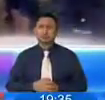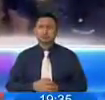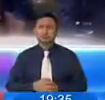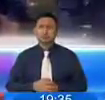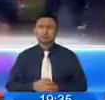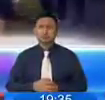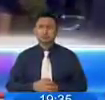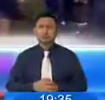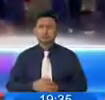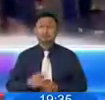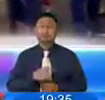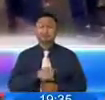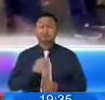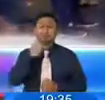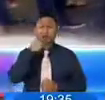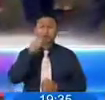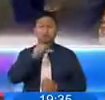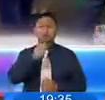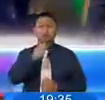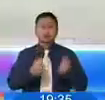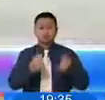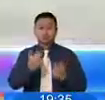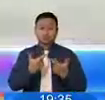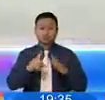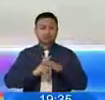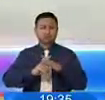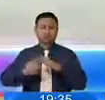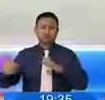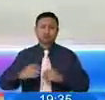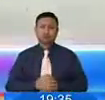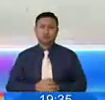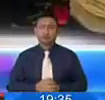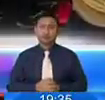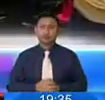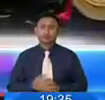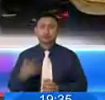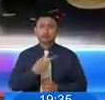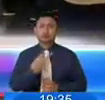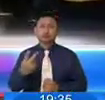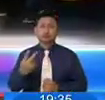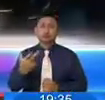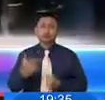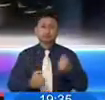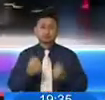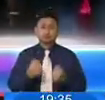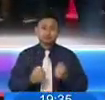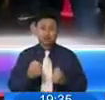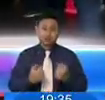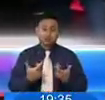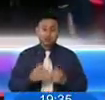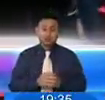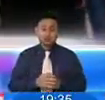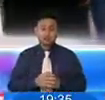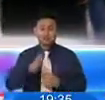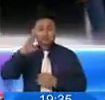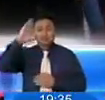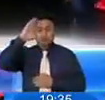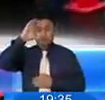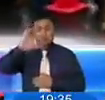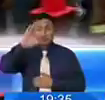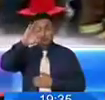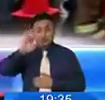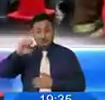El conductor del otro vehículo implicado abandonó la escena del accidente. Ambos automotores fueron trasladados a los patios de la